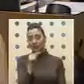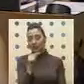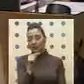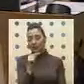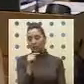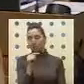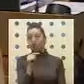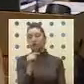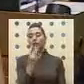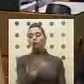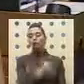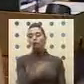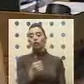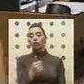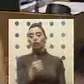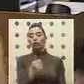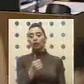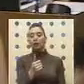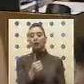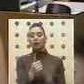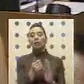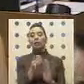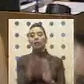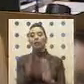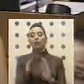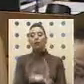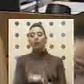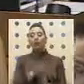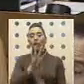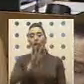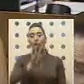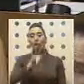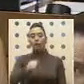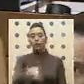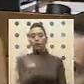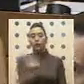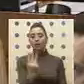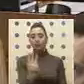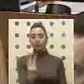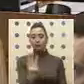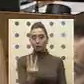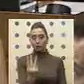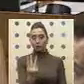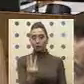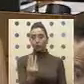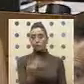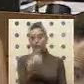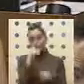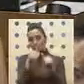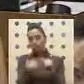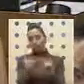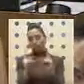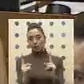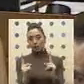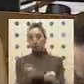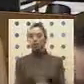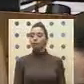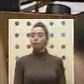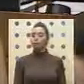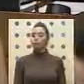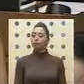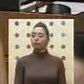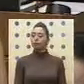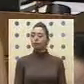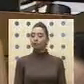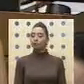solo habrían variado 4,3 pesos en el mismo periodo. Y